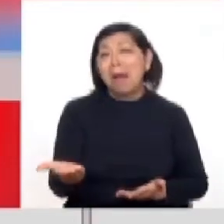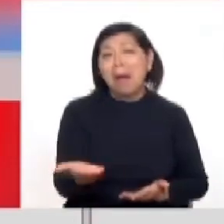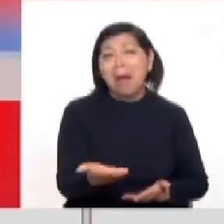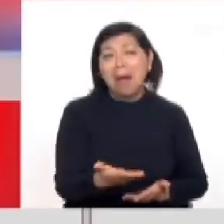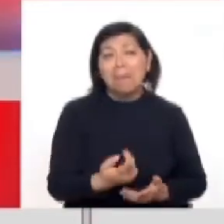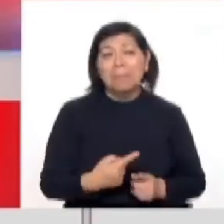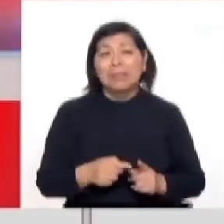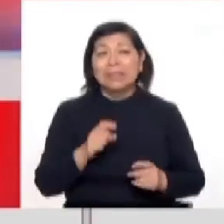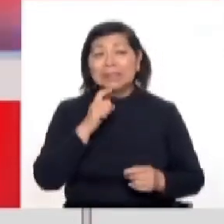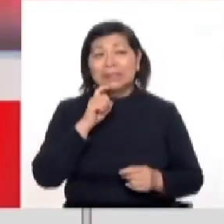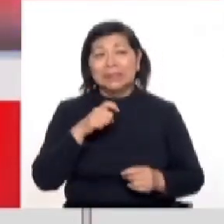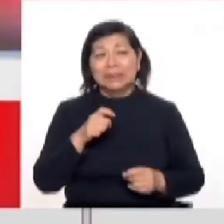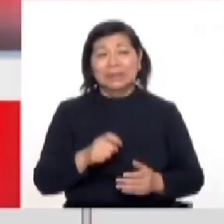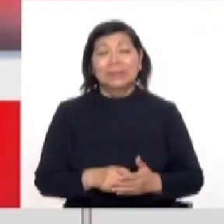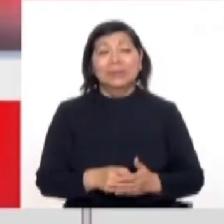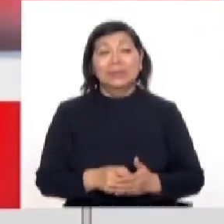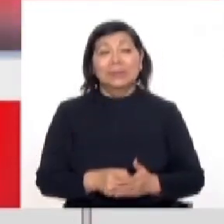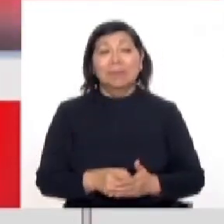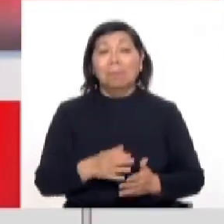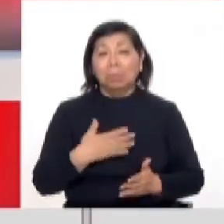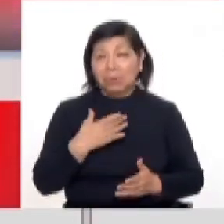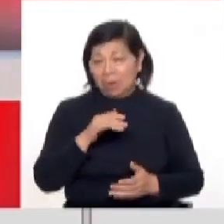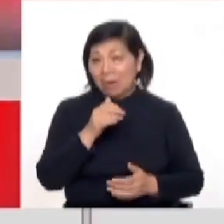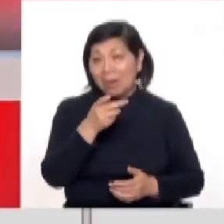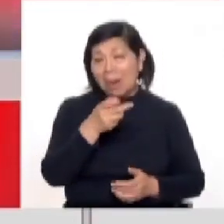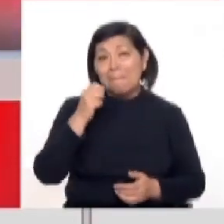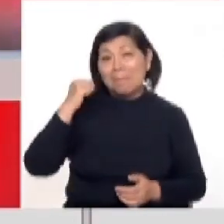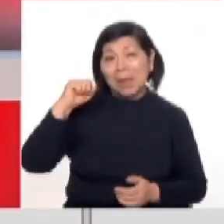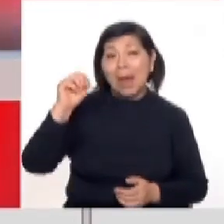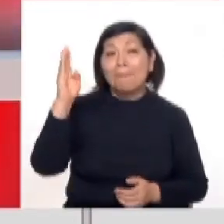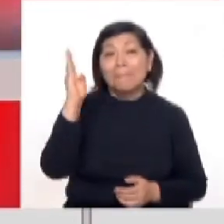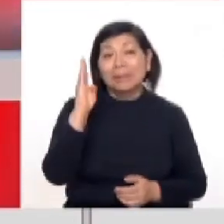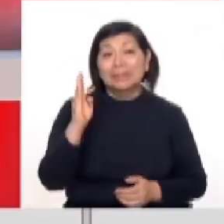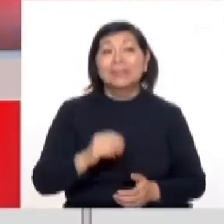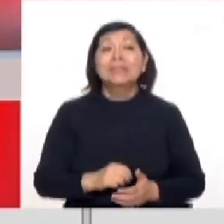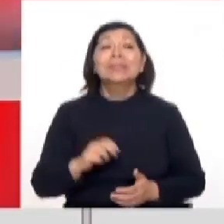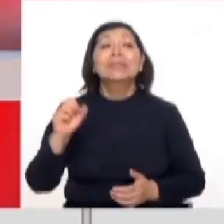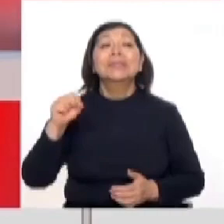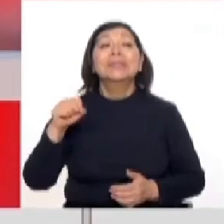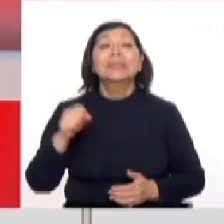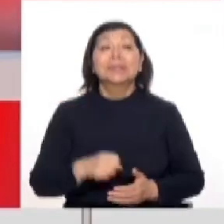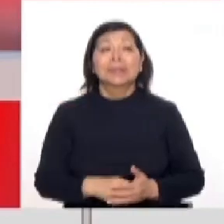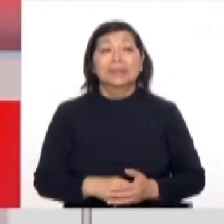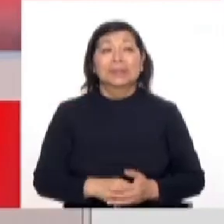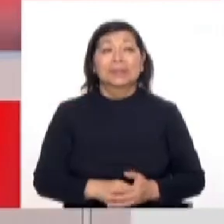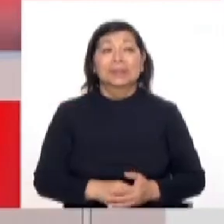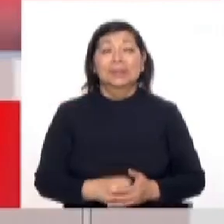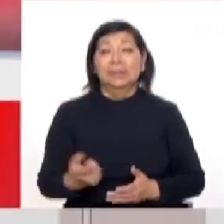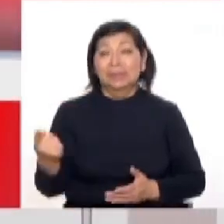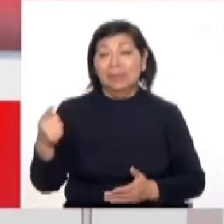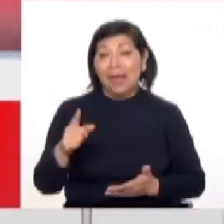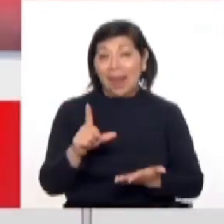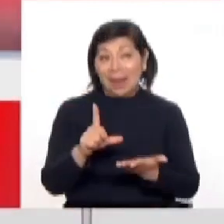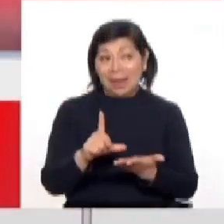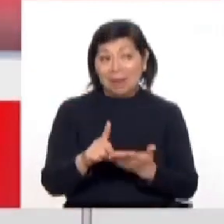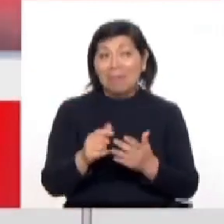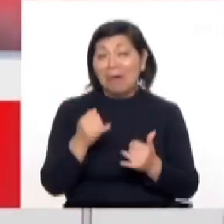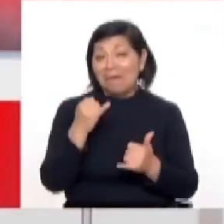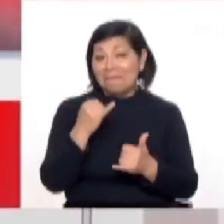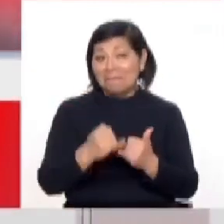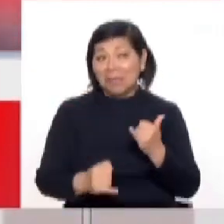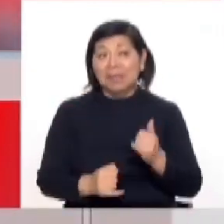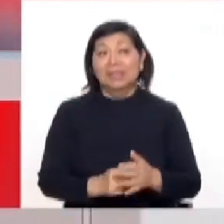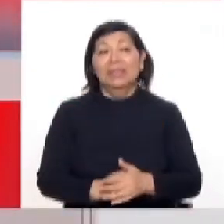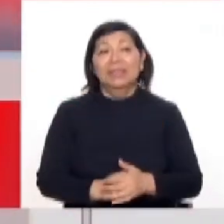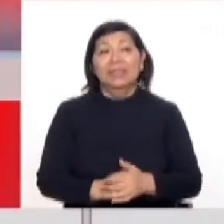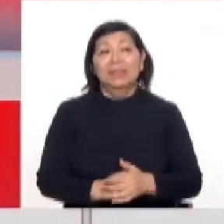este dinero que necesitan para que Leonardo pueda viajar a Brasil. Sí, justamente trajimos de Lima, ya se nos ha acabado,